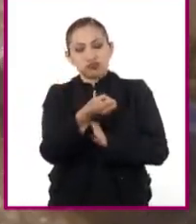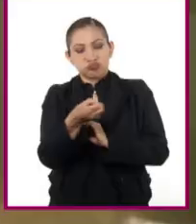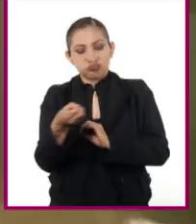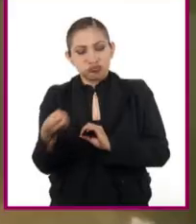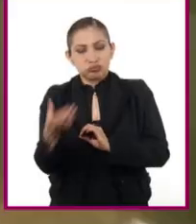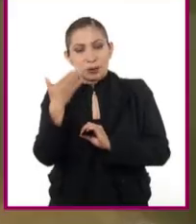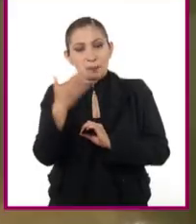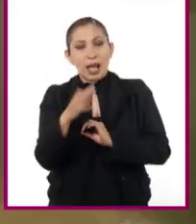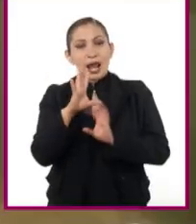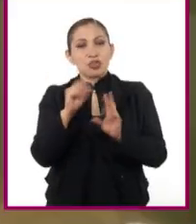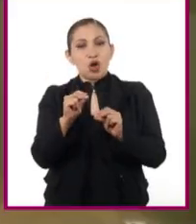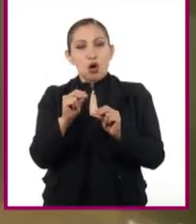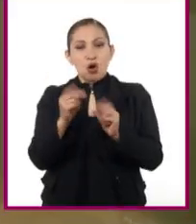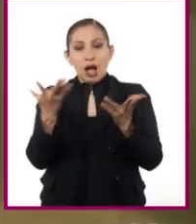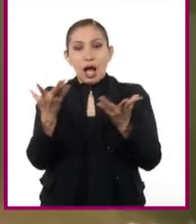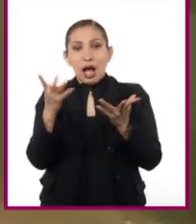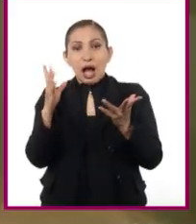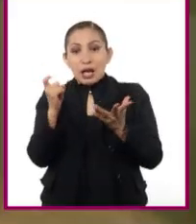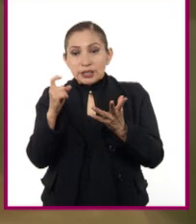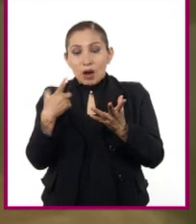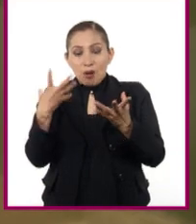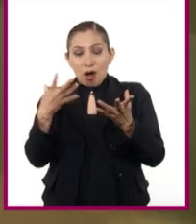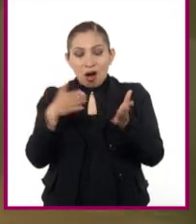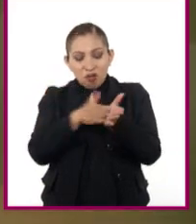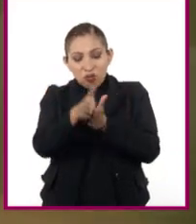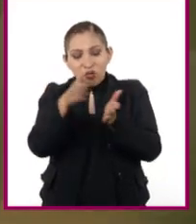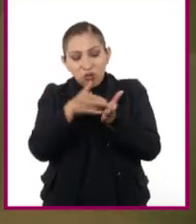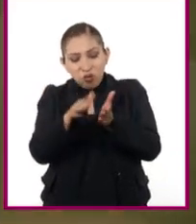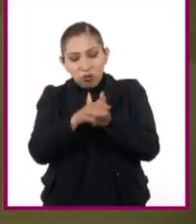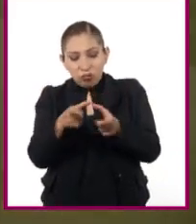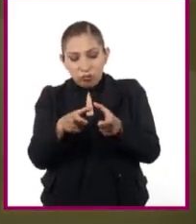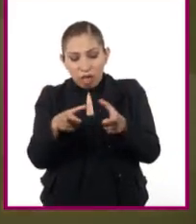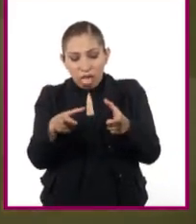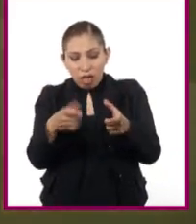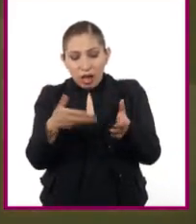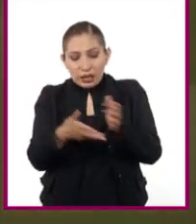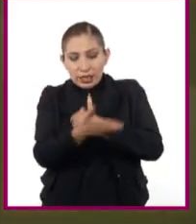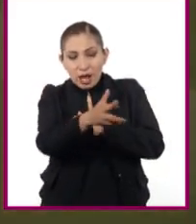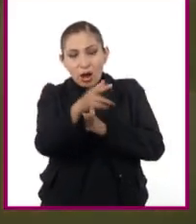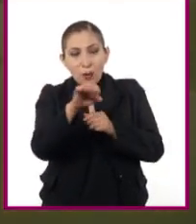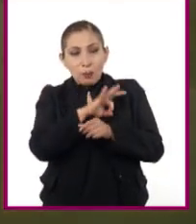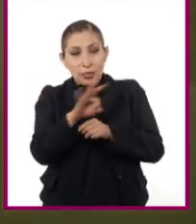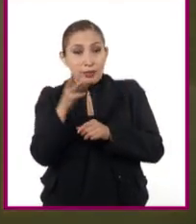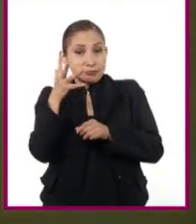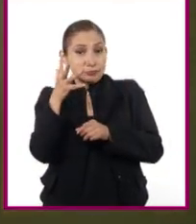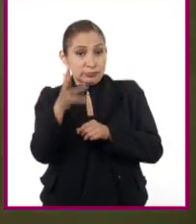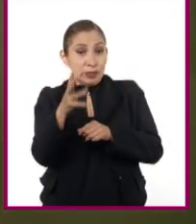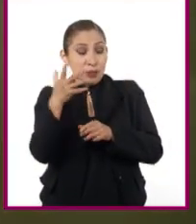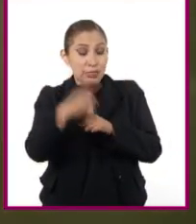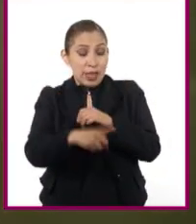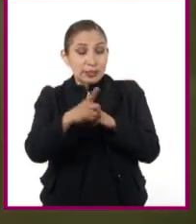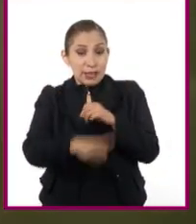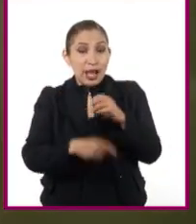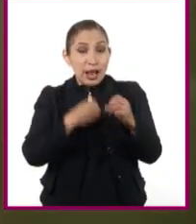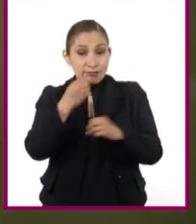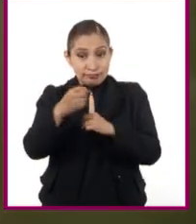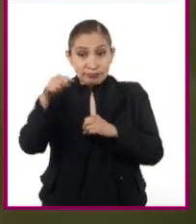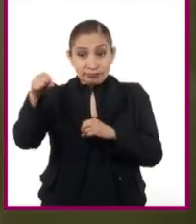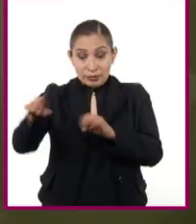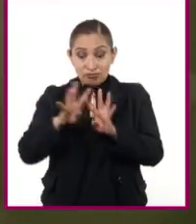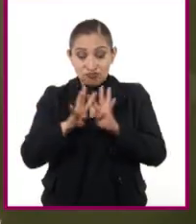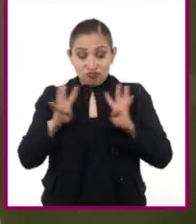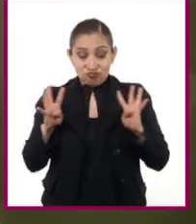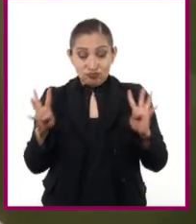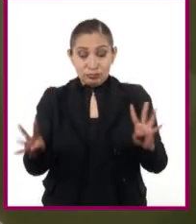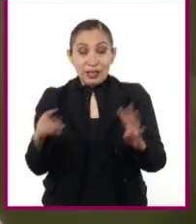adecuada, pues, para que no produzca también erosión. Esa erosión puede ser retroactiva y puede dañar la obra.